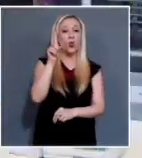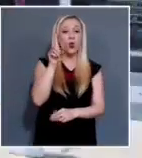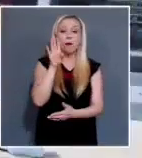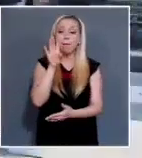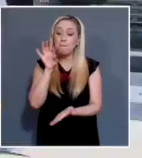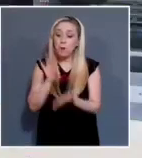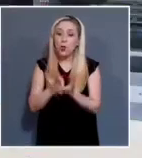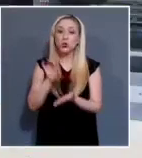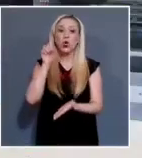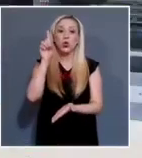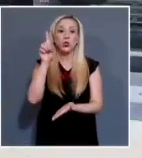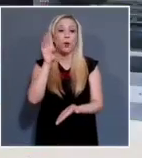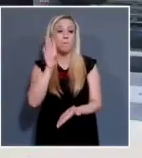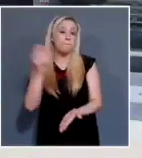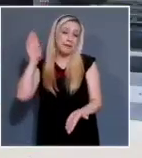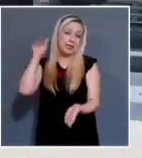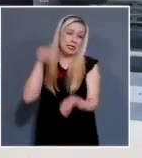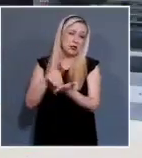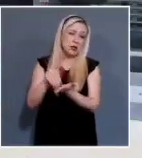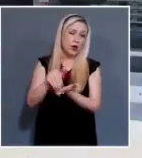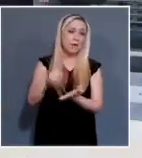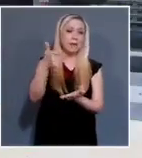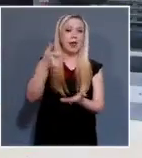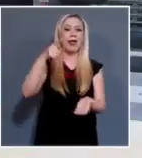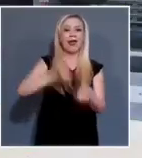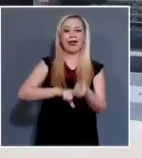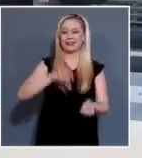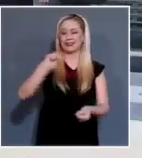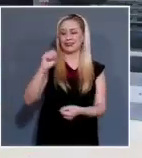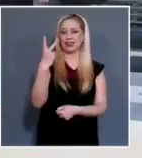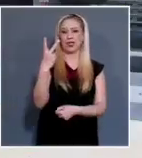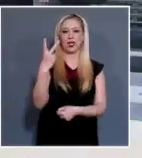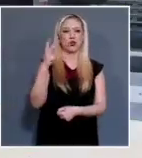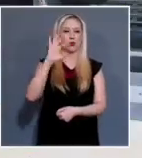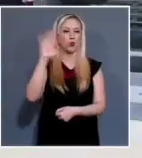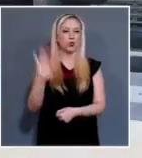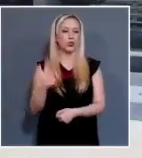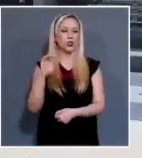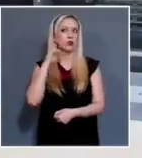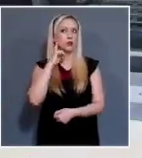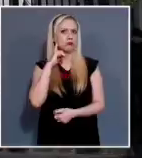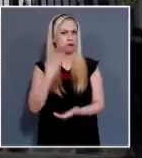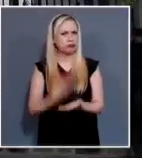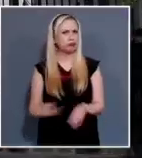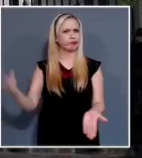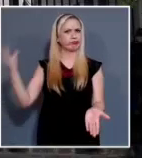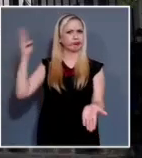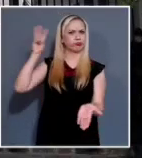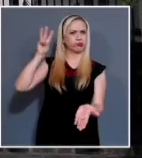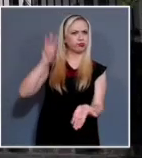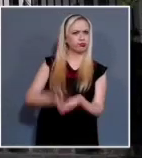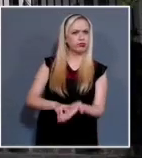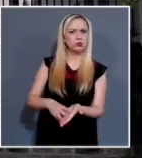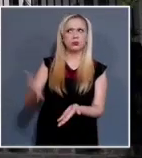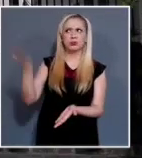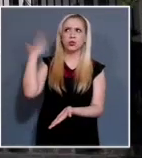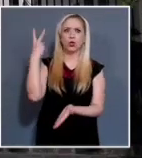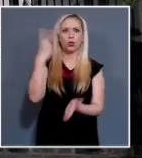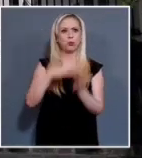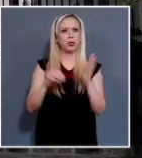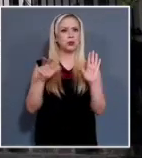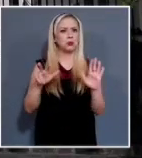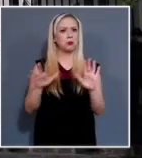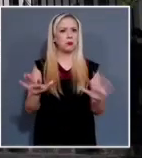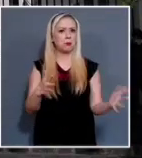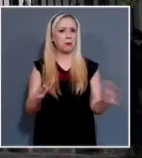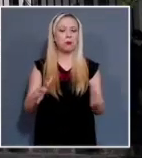el 62.5% de los adeudos, el triple del monto impugnado en 2018. Por otra parte, el SAT señaló que los